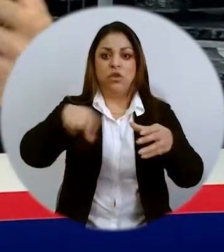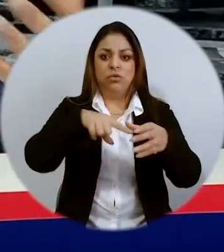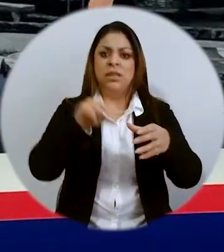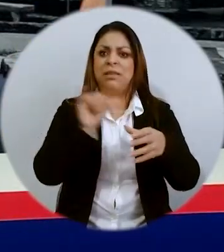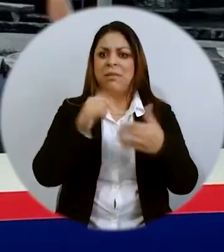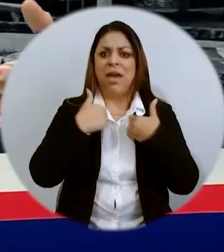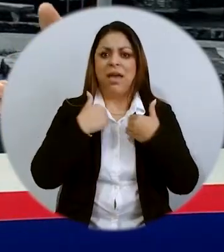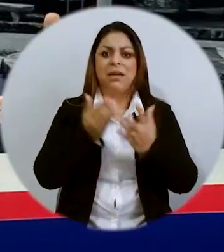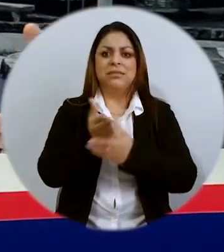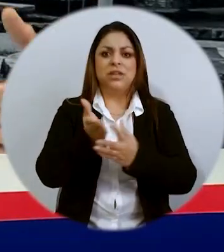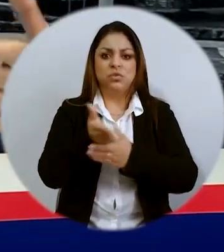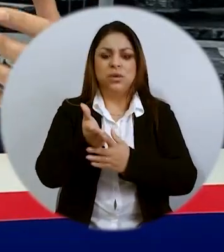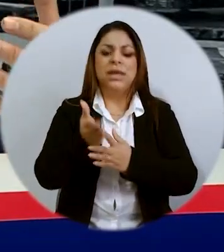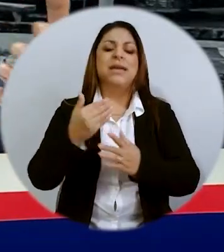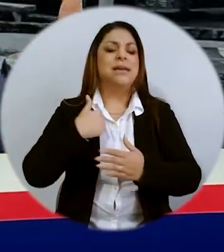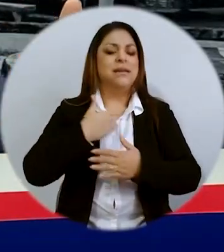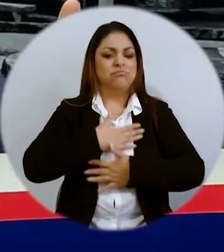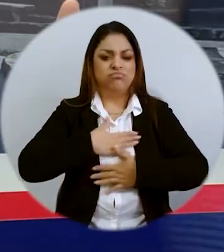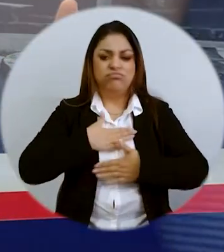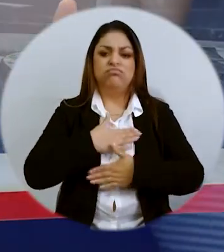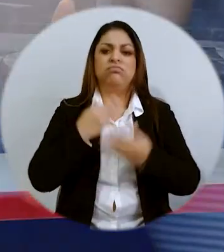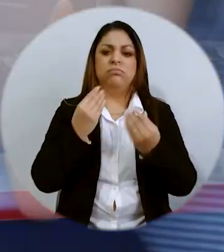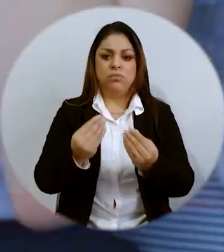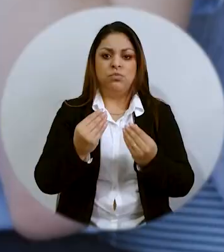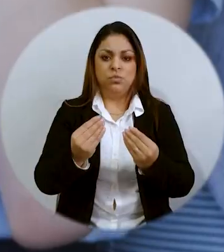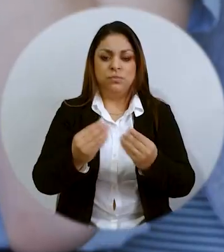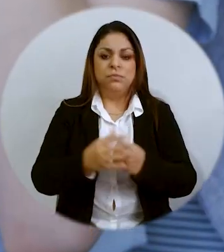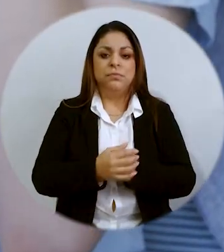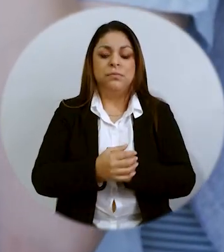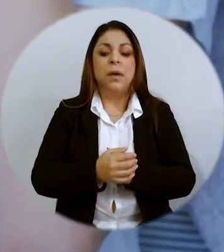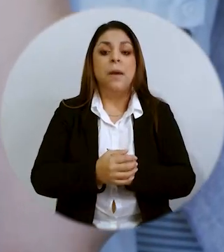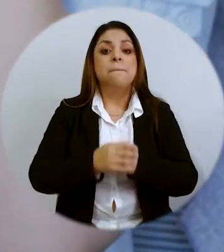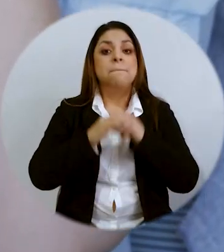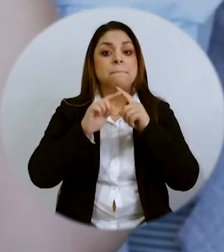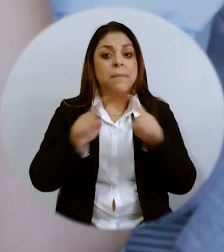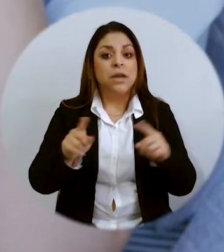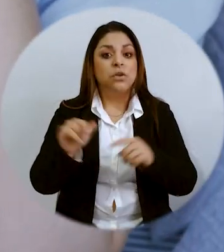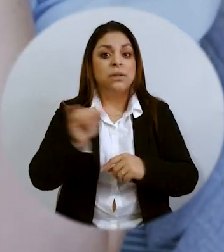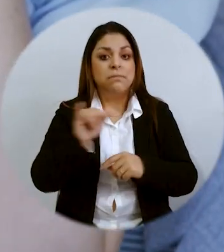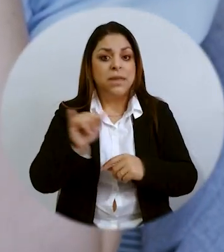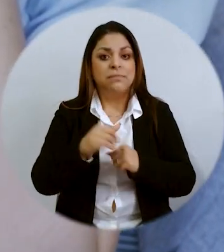tienen acceso y tienen uso. Pero además,